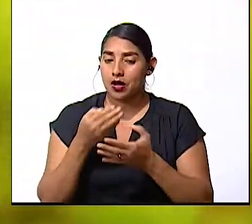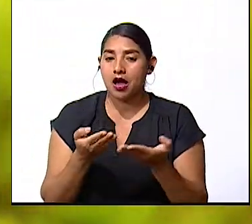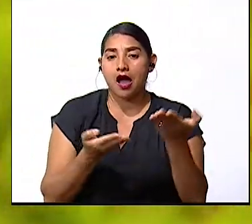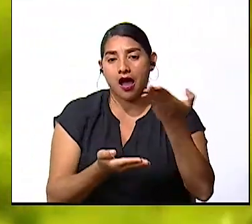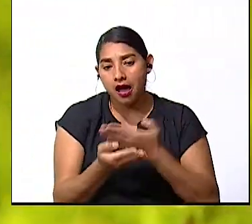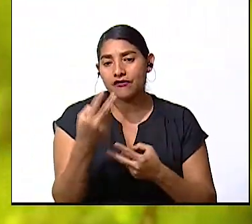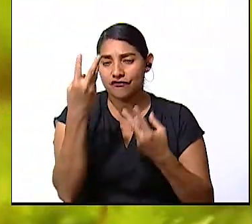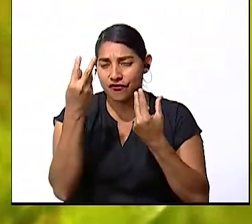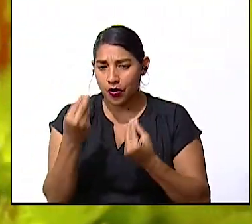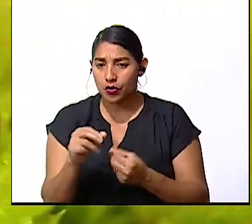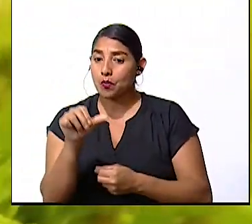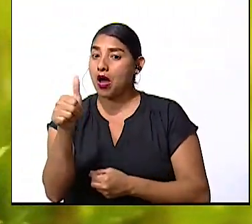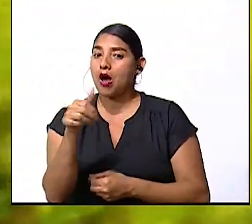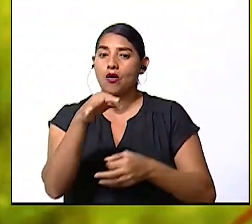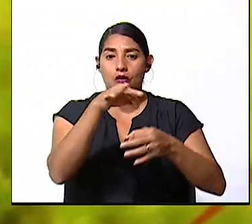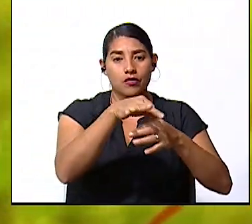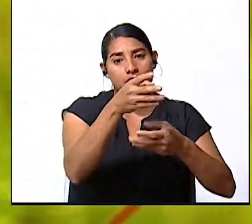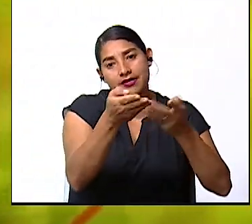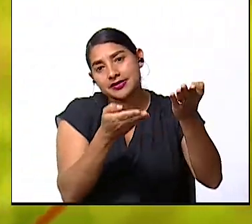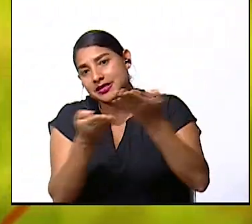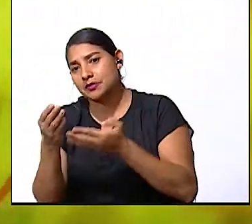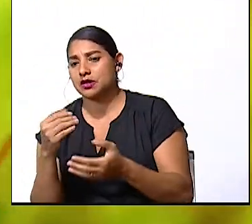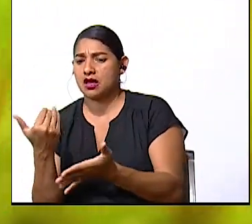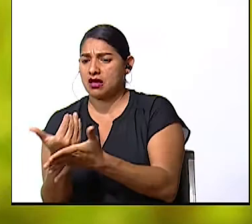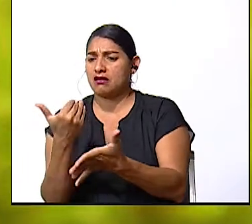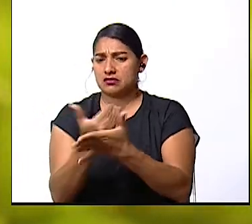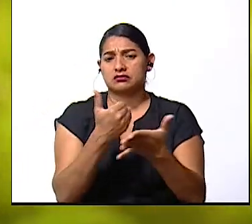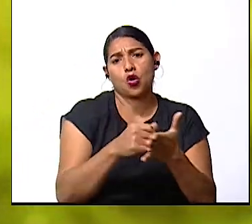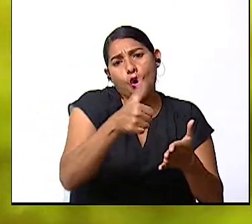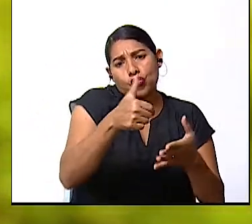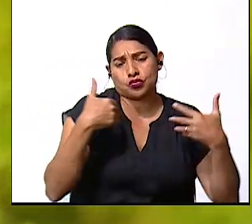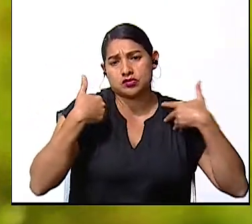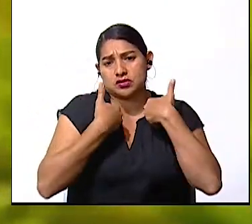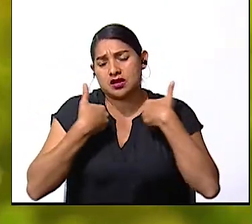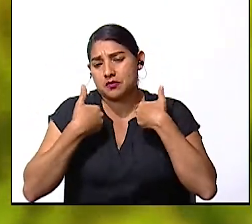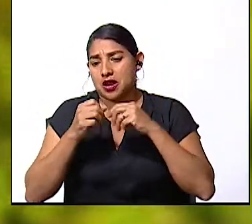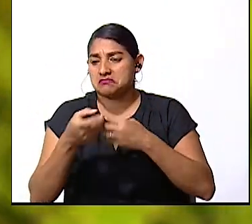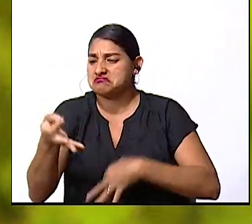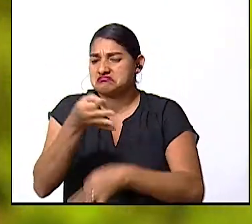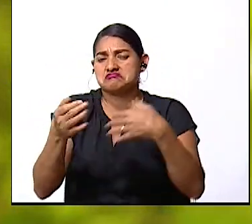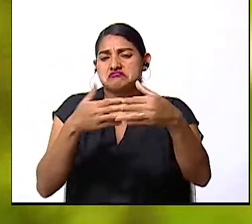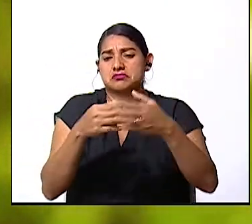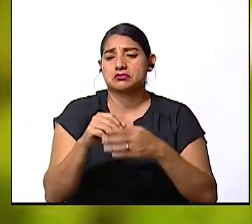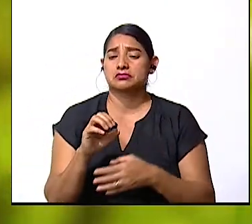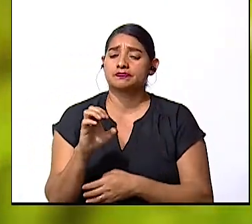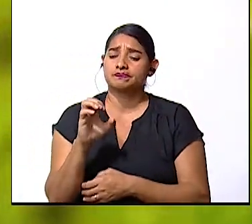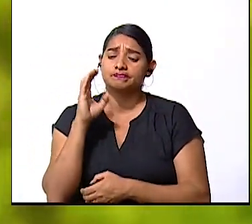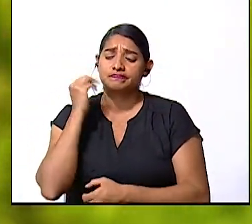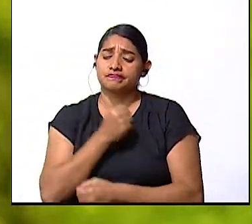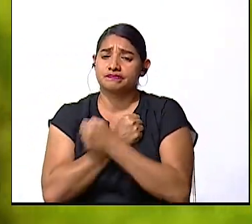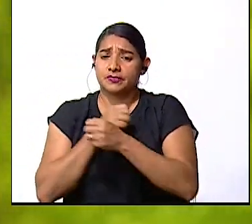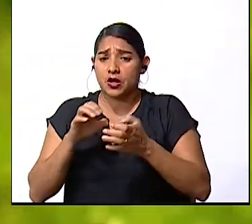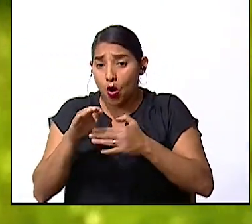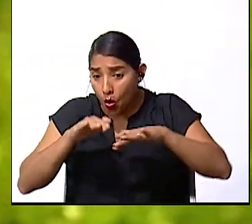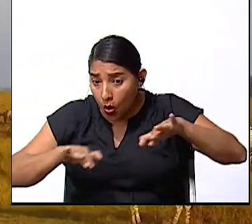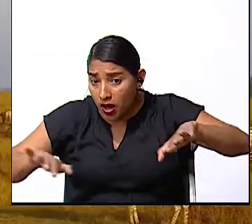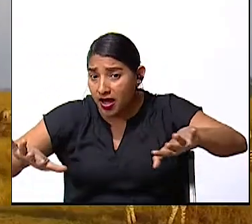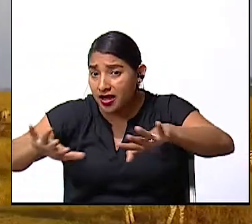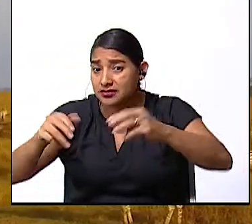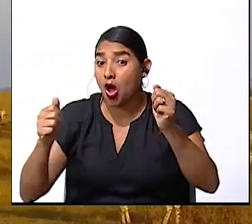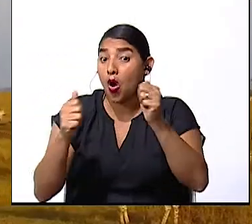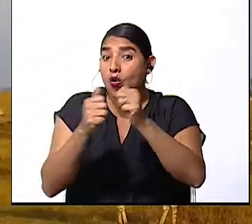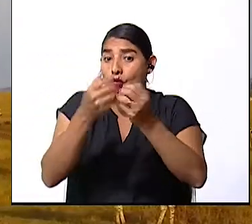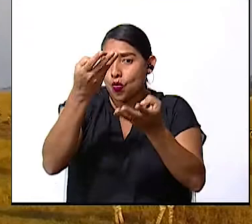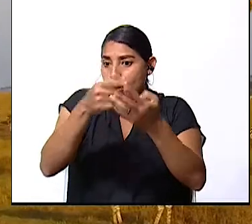como recurso para otros bienes, aunque sea a costa de otras especies. Sin embargo, los ecologistas afirman que un ecosistema con una